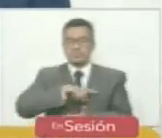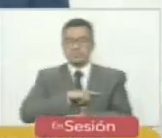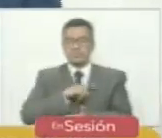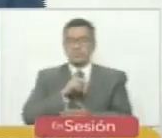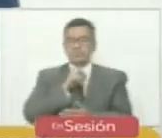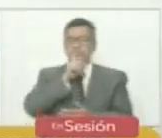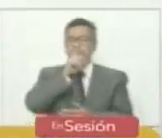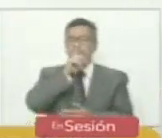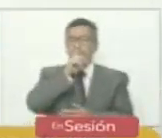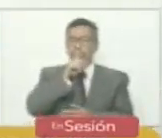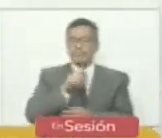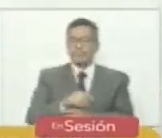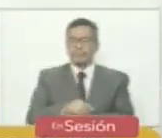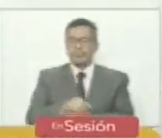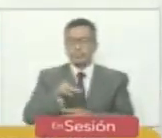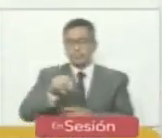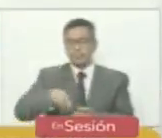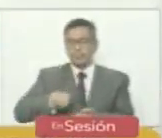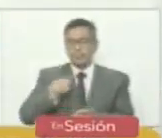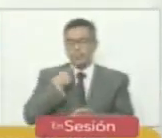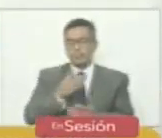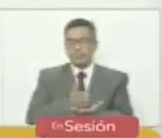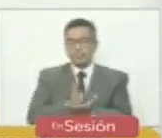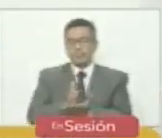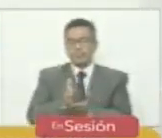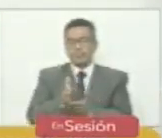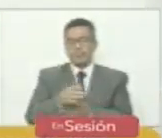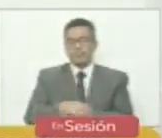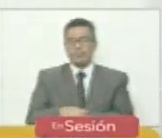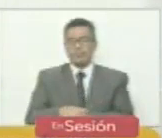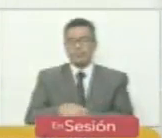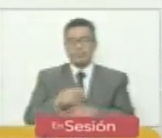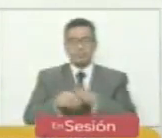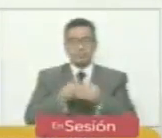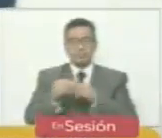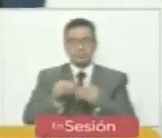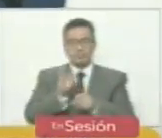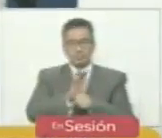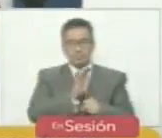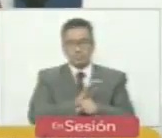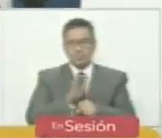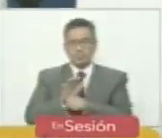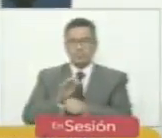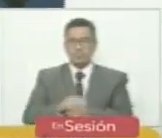callados. Y no pueden seguir diciéndonos que seamos cuidadosos.